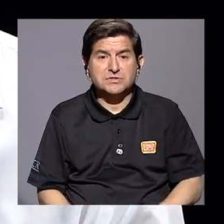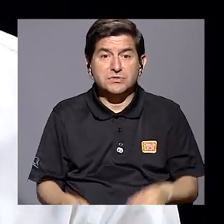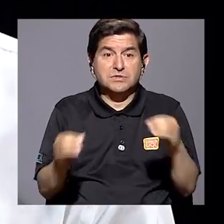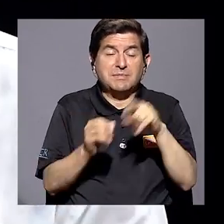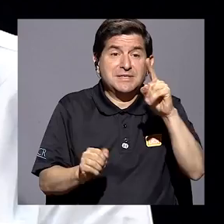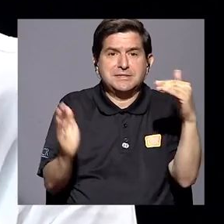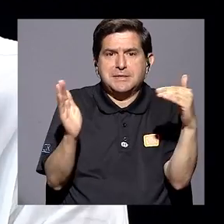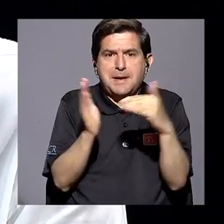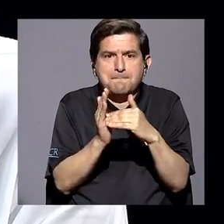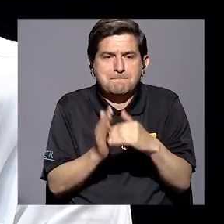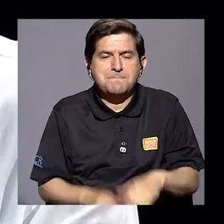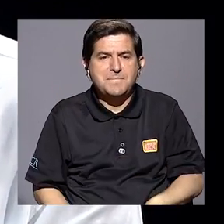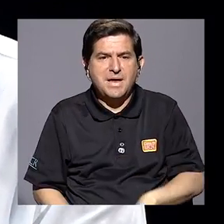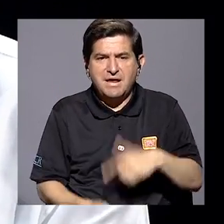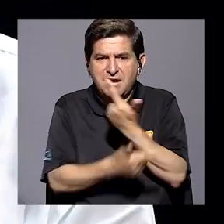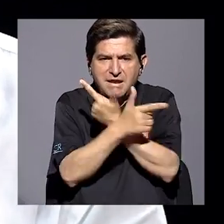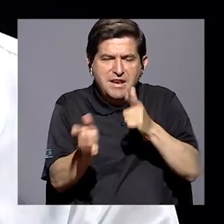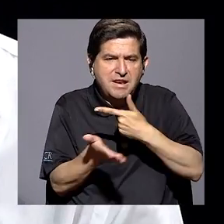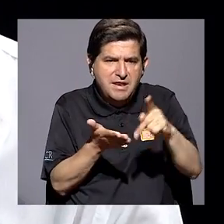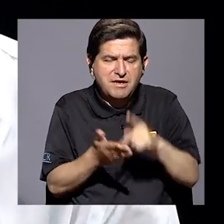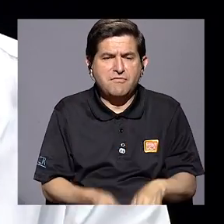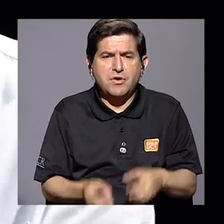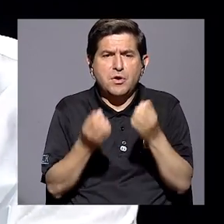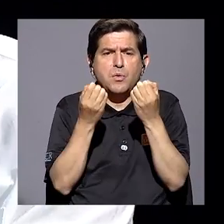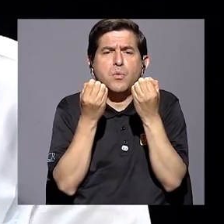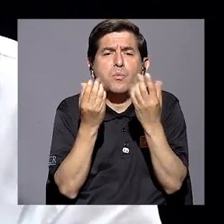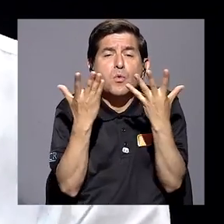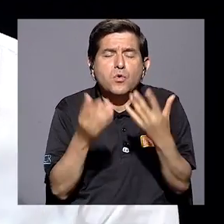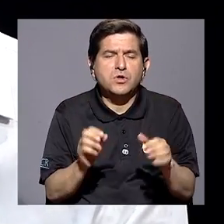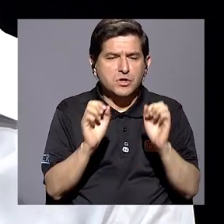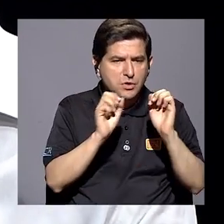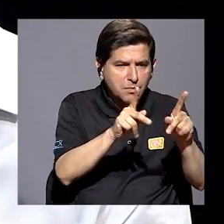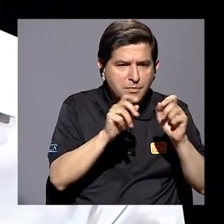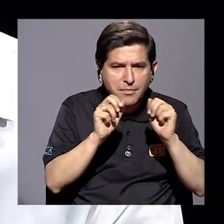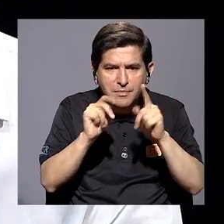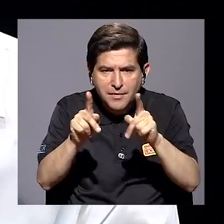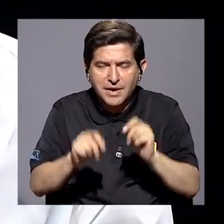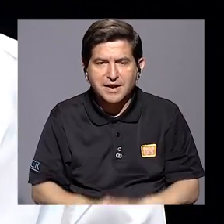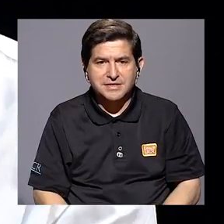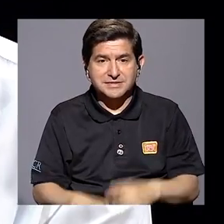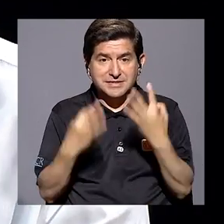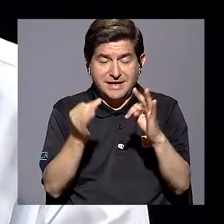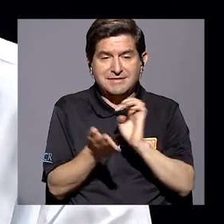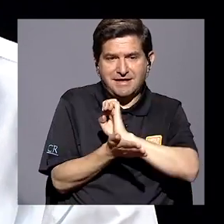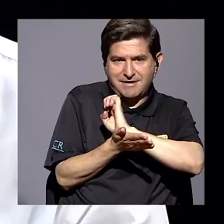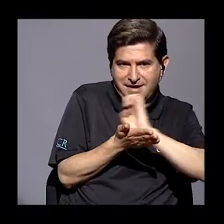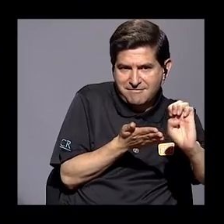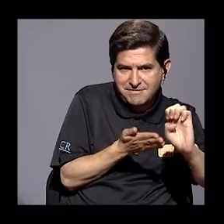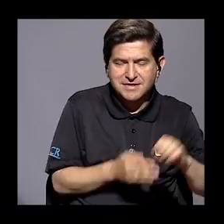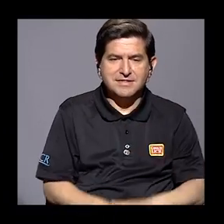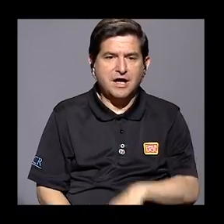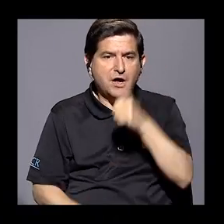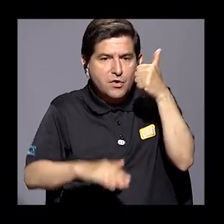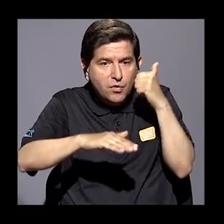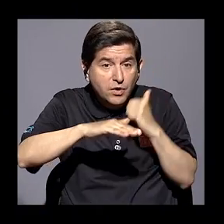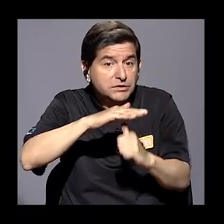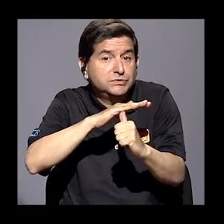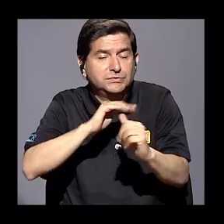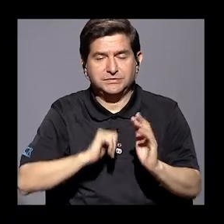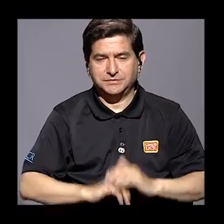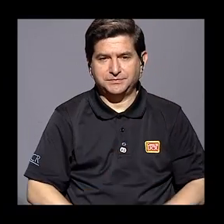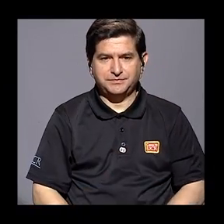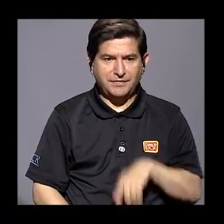lo que tiene es un montón de portillos y aquí voy a hacer de acuerdo con sofía un montón de portillos para elevación un montón de portillos para la